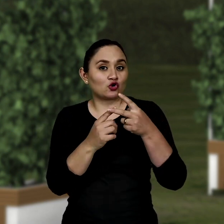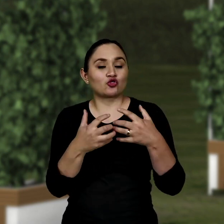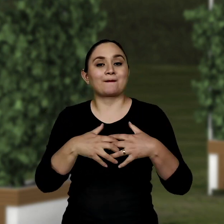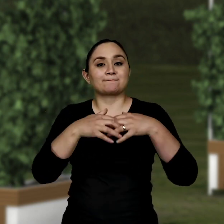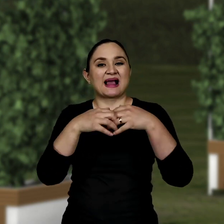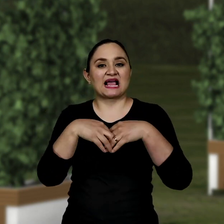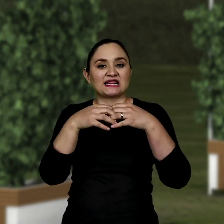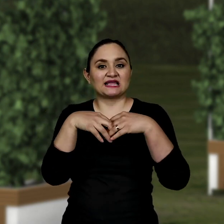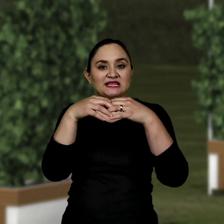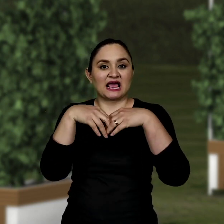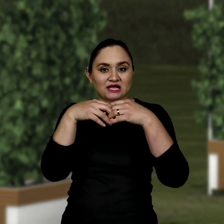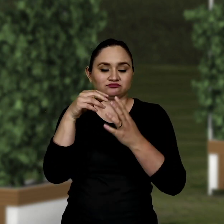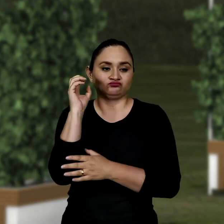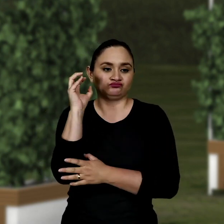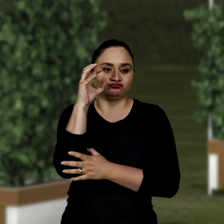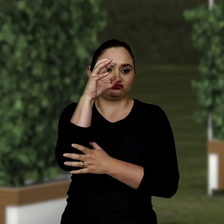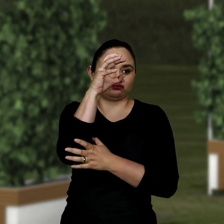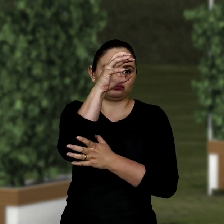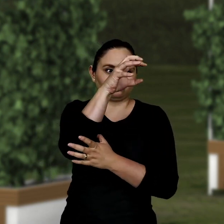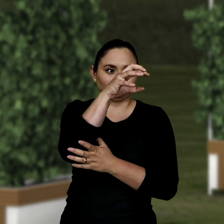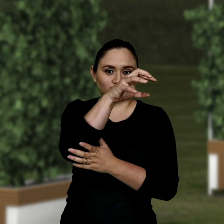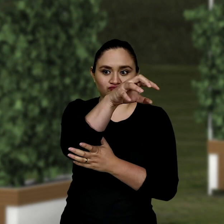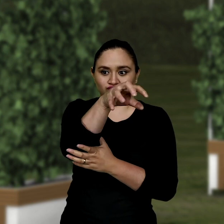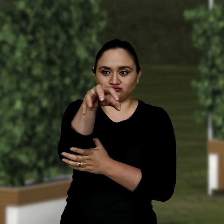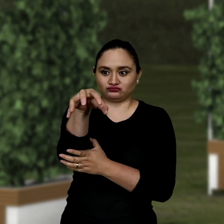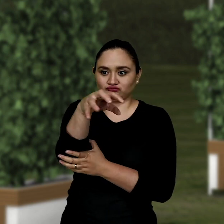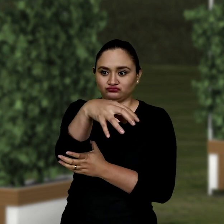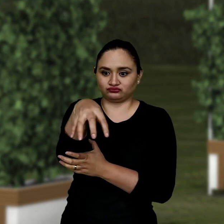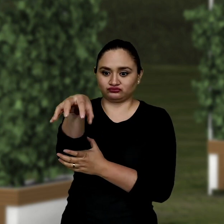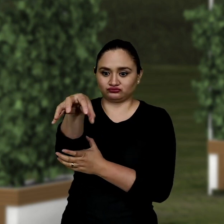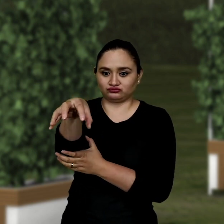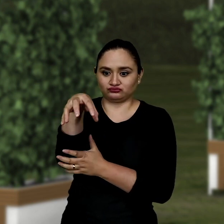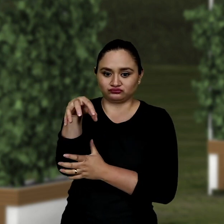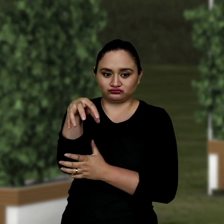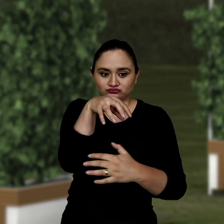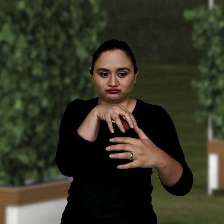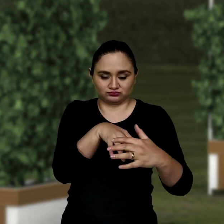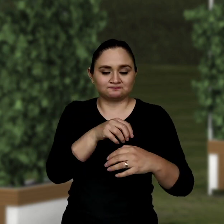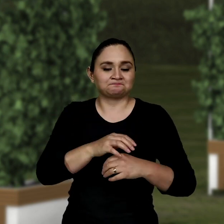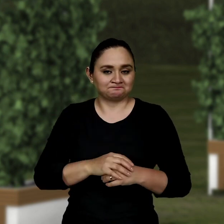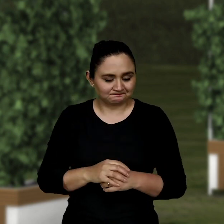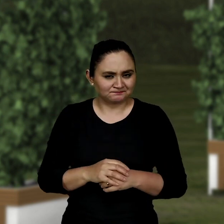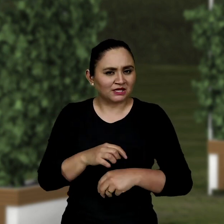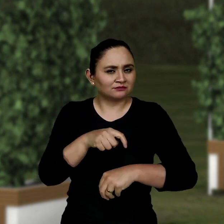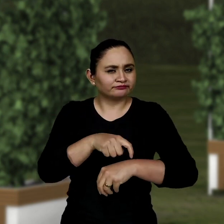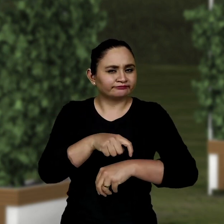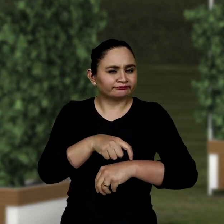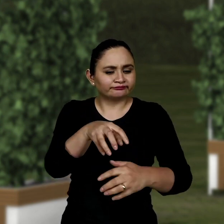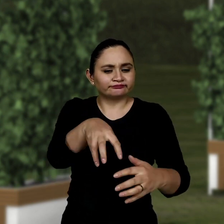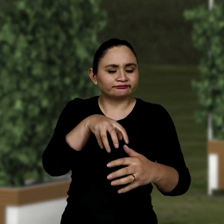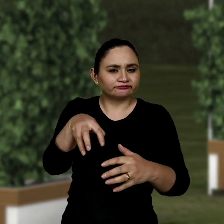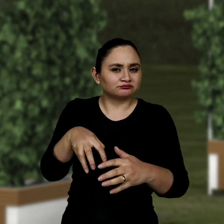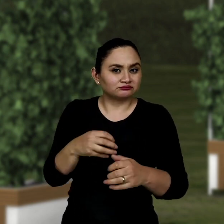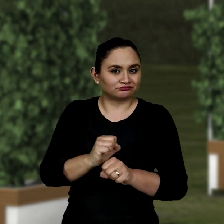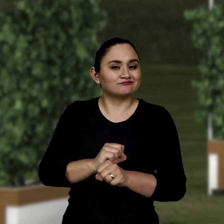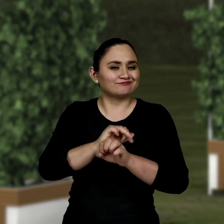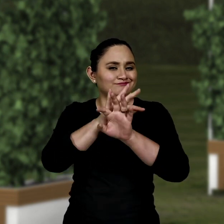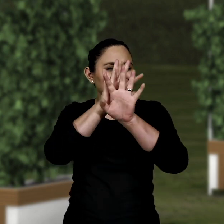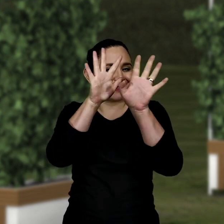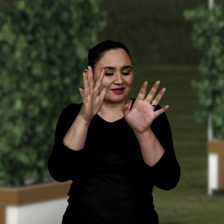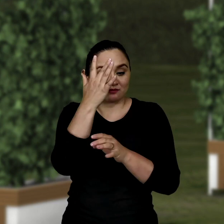primeras horas de la mañana, ya que los productos se encuentran más frescos y se necesita menos energía para